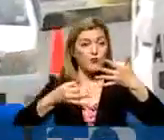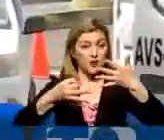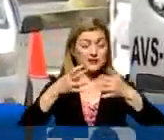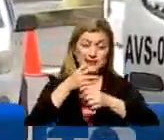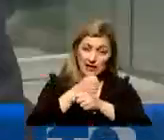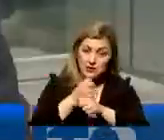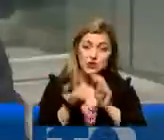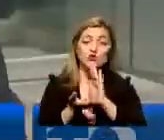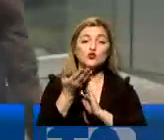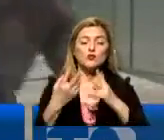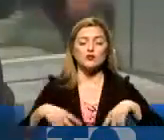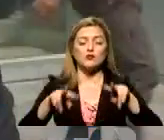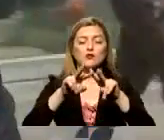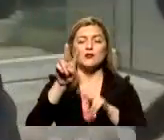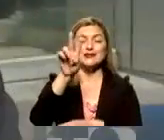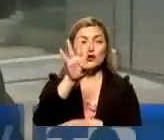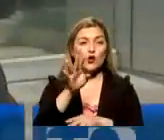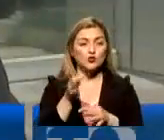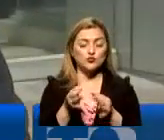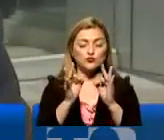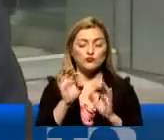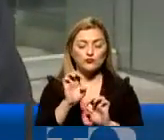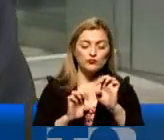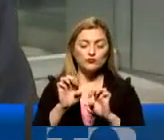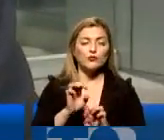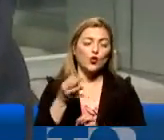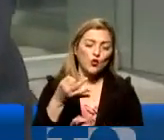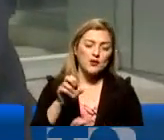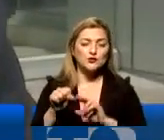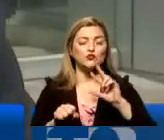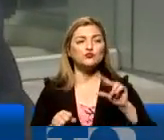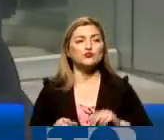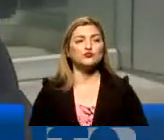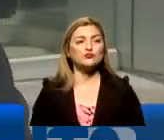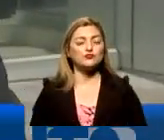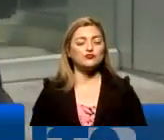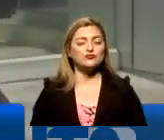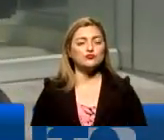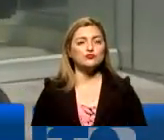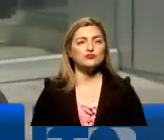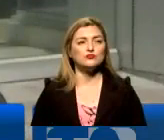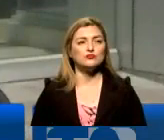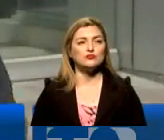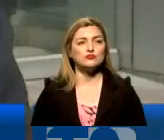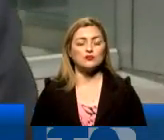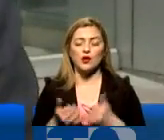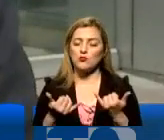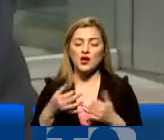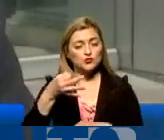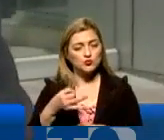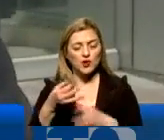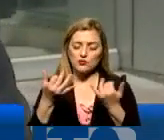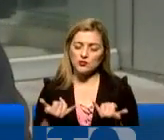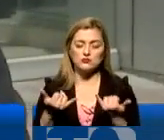tarifa de transporte. El 24 de febrero se evalúan si efectivamente se ha cumplido ese compromiso y si se cumple, se actualiza. Si no se